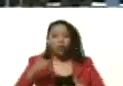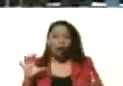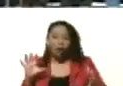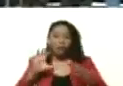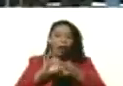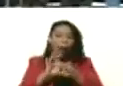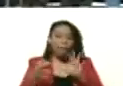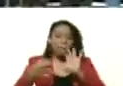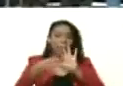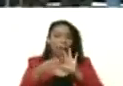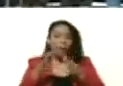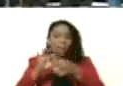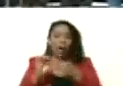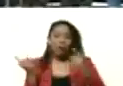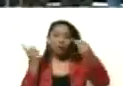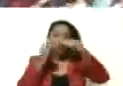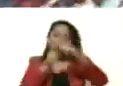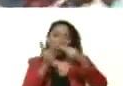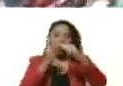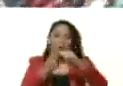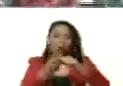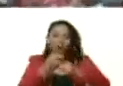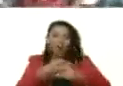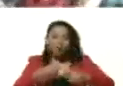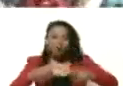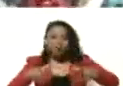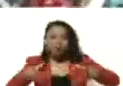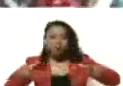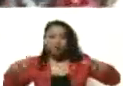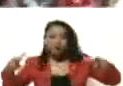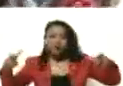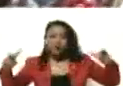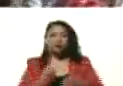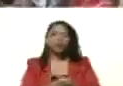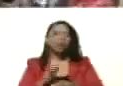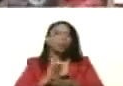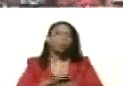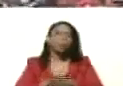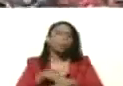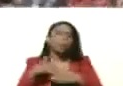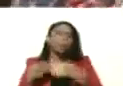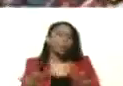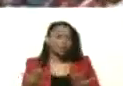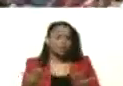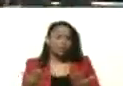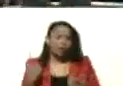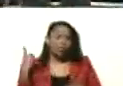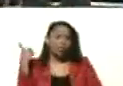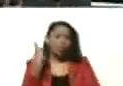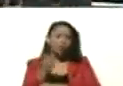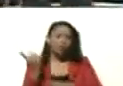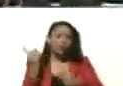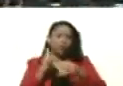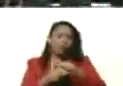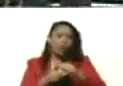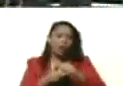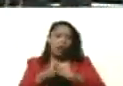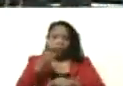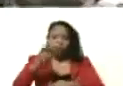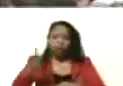sumar. Sumar es la tarea más fácil de todas. ¿Por qué debemos sumar al que esté